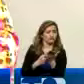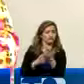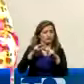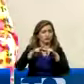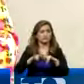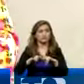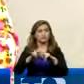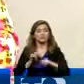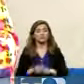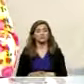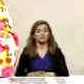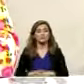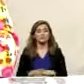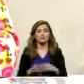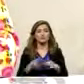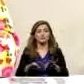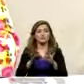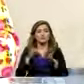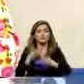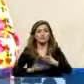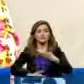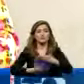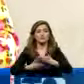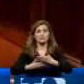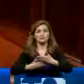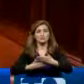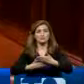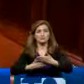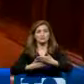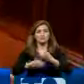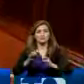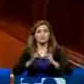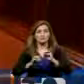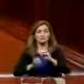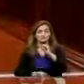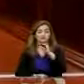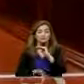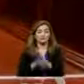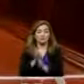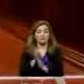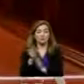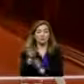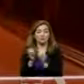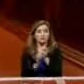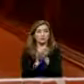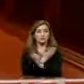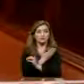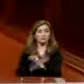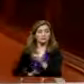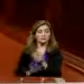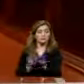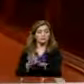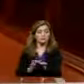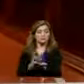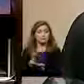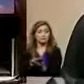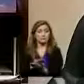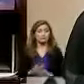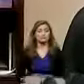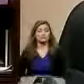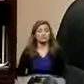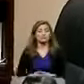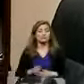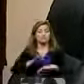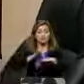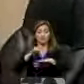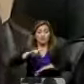revisar. Es importante que este documento sea madurado. Y se retiraron al despacho de la presidenta para analizar la propuesta. Más